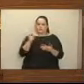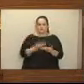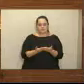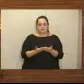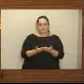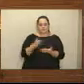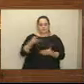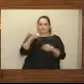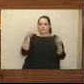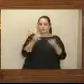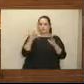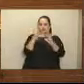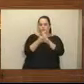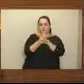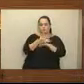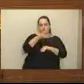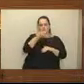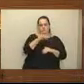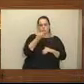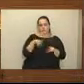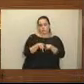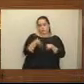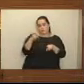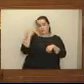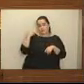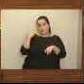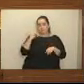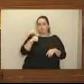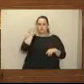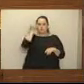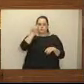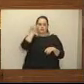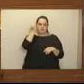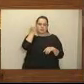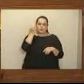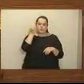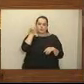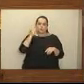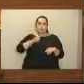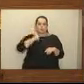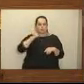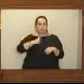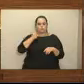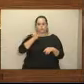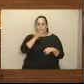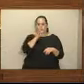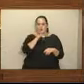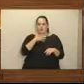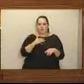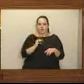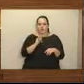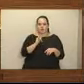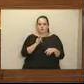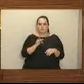lo que hablaba ayer en su discurso, yo creo que, vuelvo a decir, tiene una magnífica oportunidad en este discurso, en este momento y